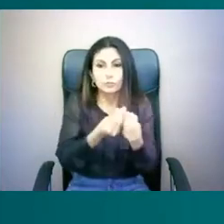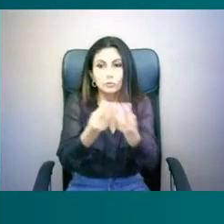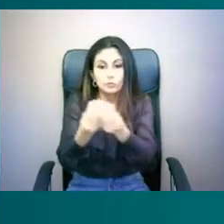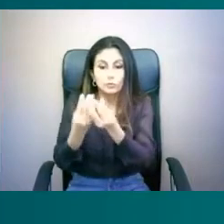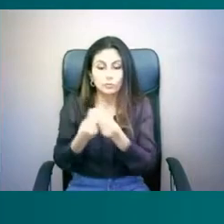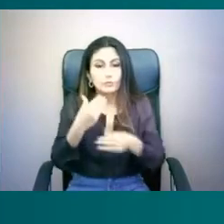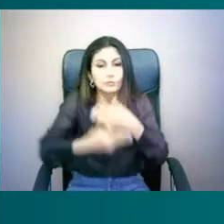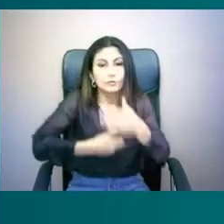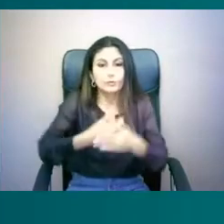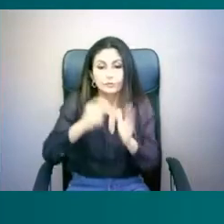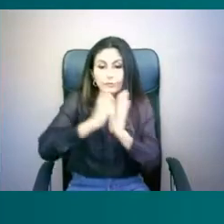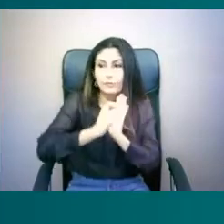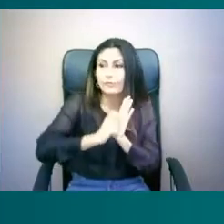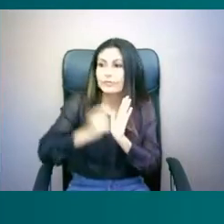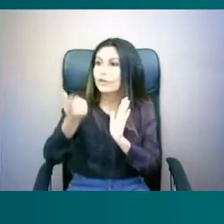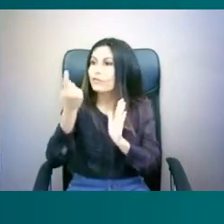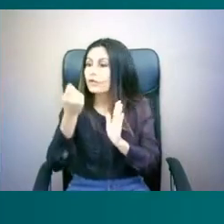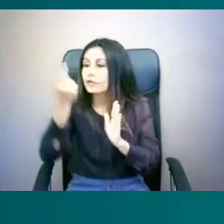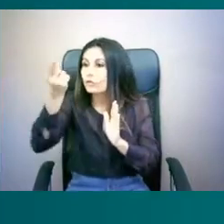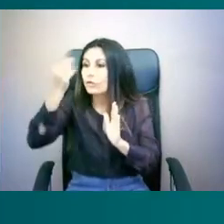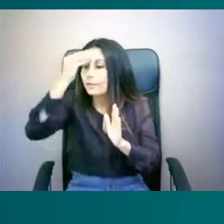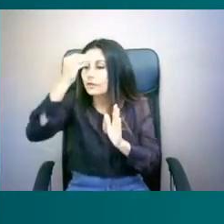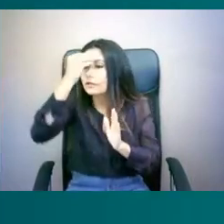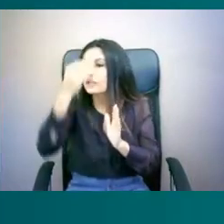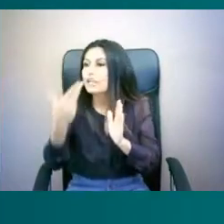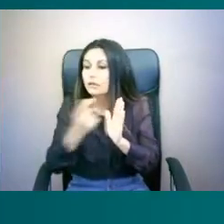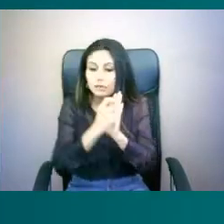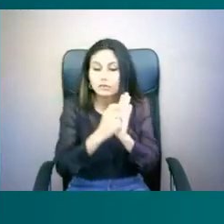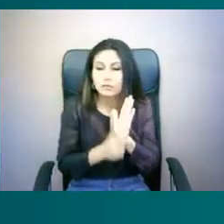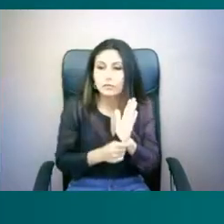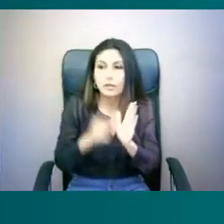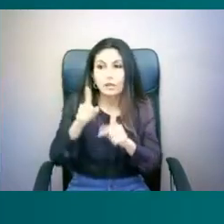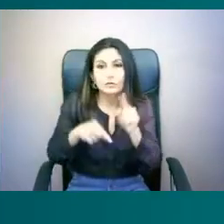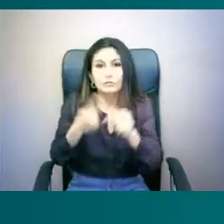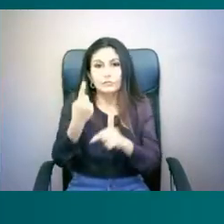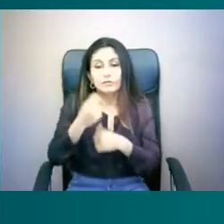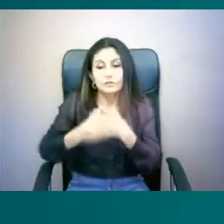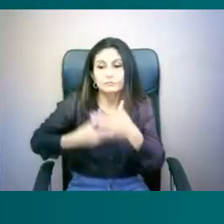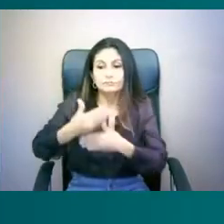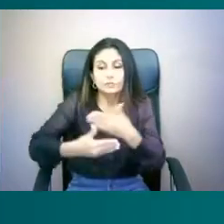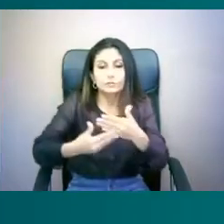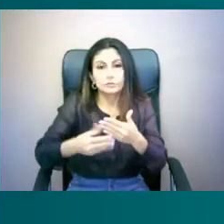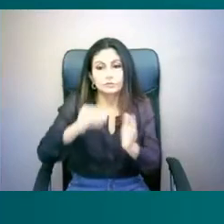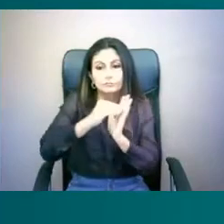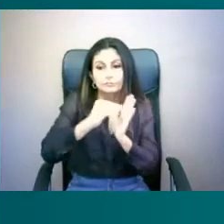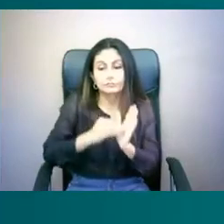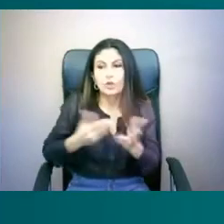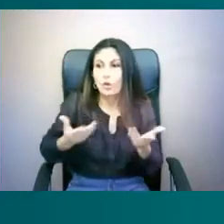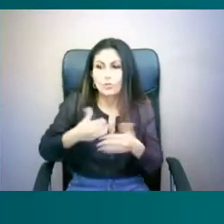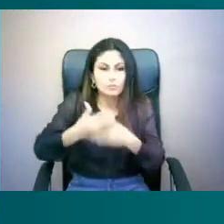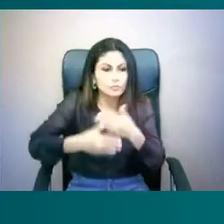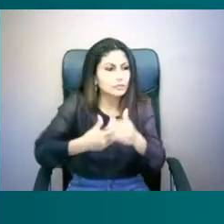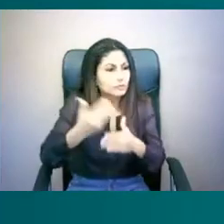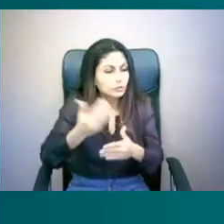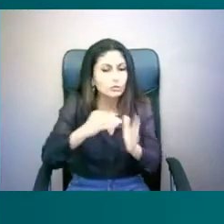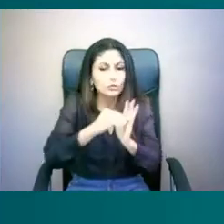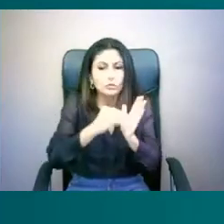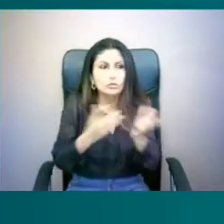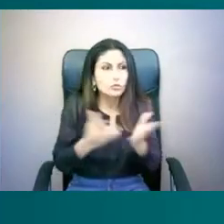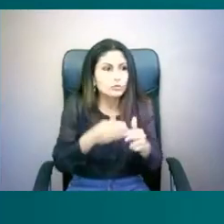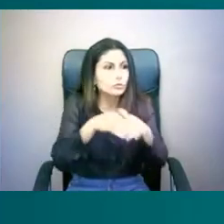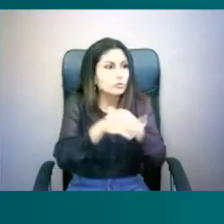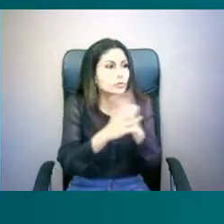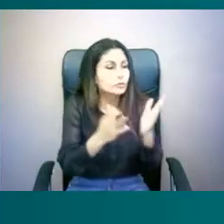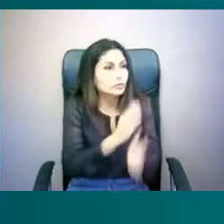debido proceso y en las que lo hacemos pues tenemos todos los procedimientos establecidos de cómo documentar las lecciones aprendidas, dónde deben de quedar,